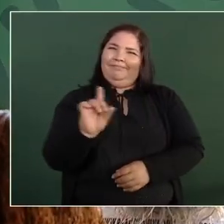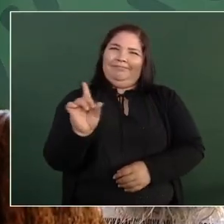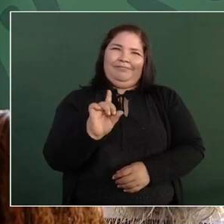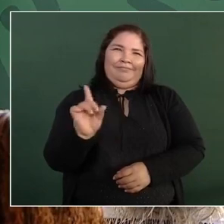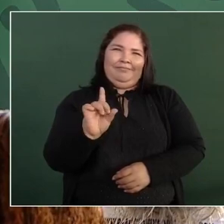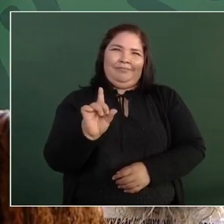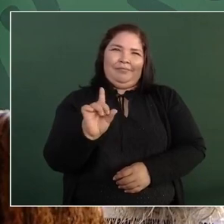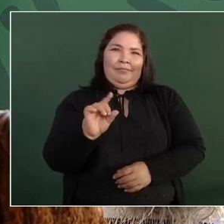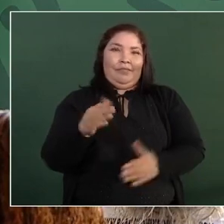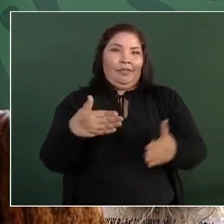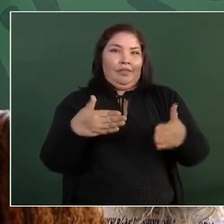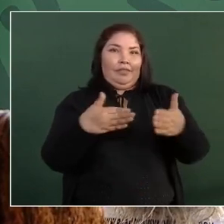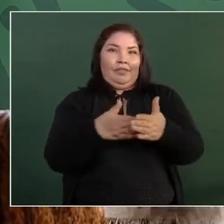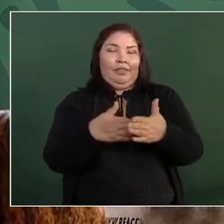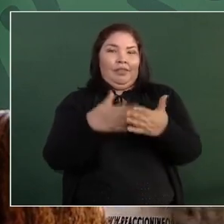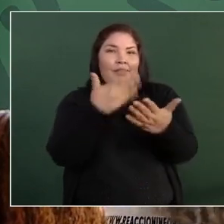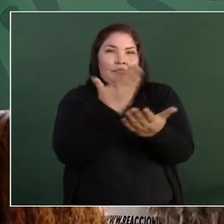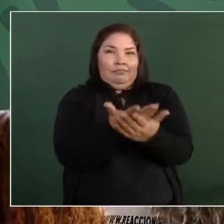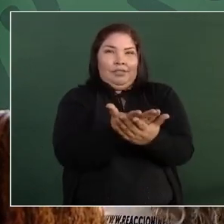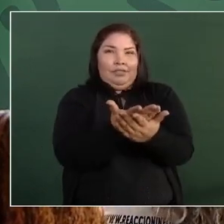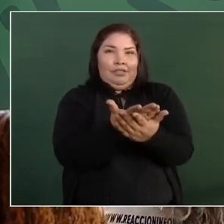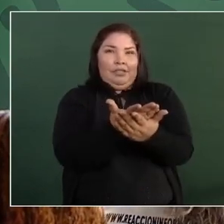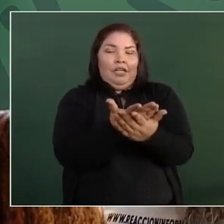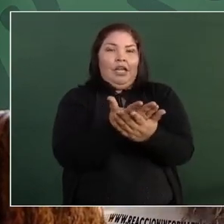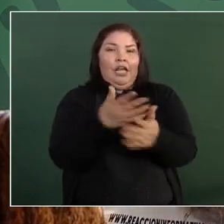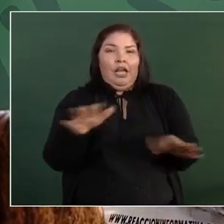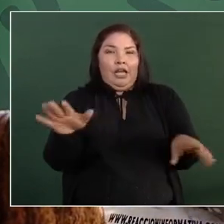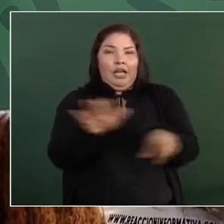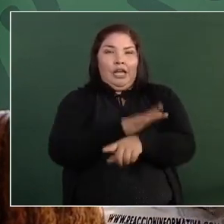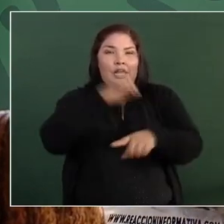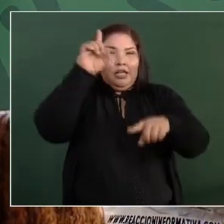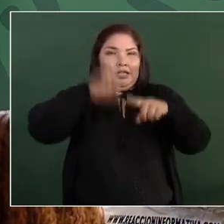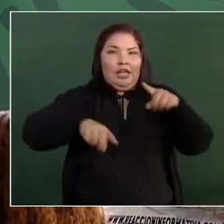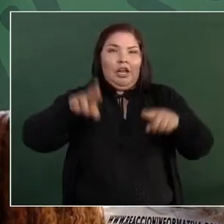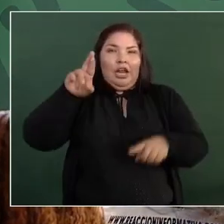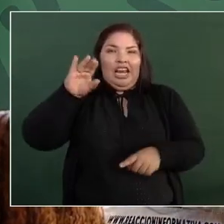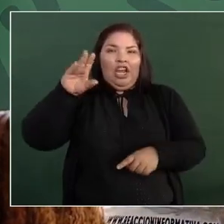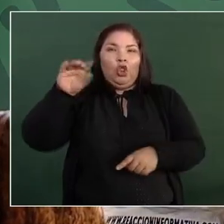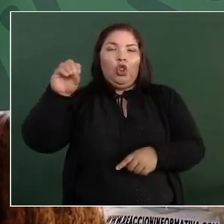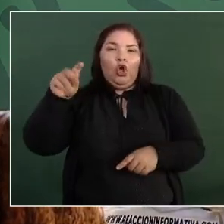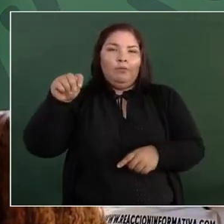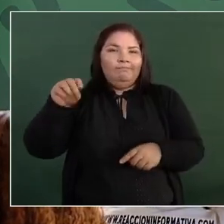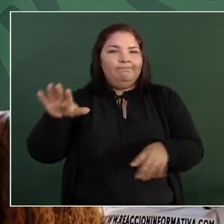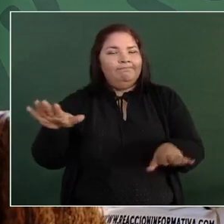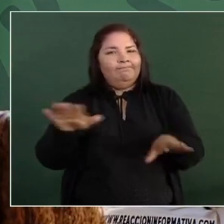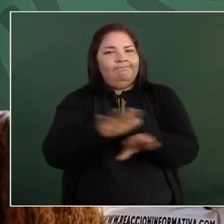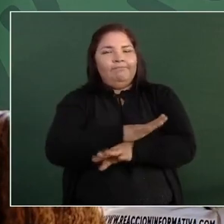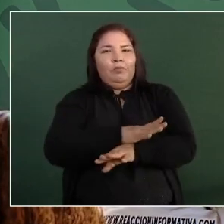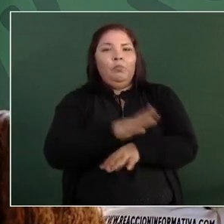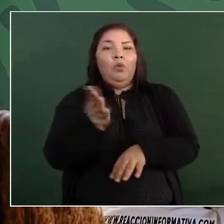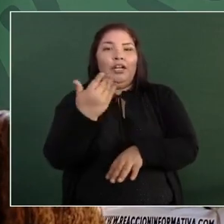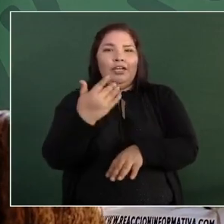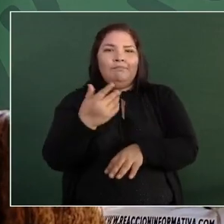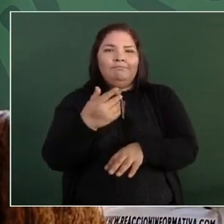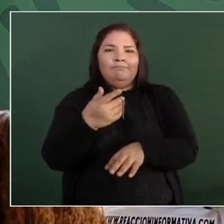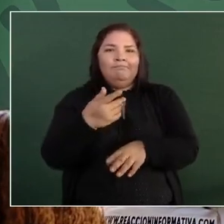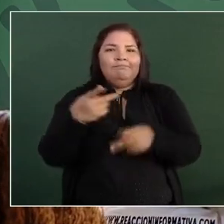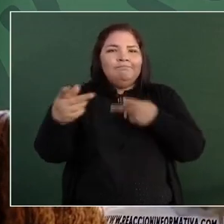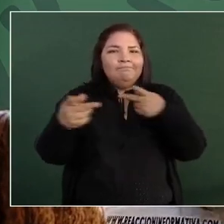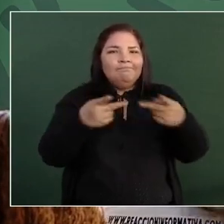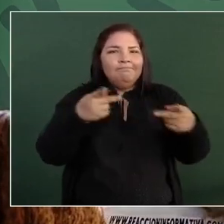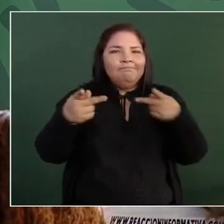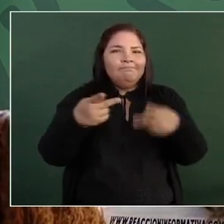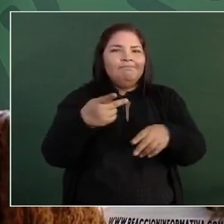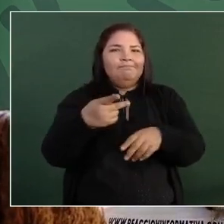Está suspendido el rector, ya hay un rector interino, pero lo suspendió el juez porque están en proceso, están vinculados. Eso está ya